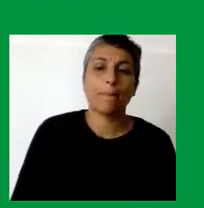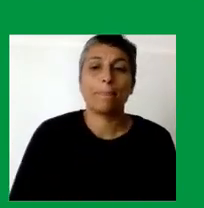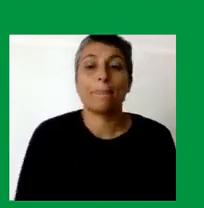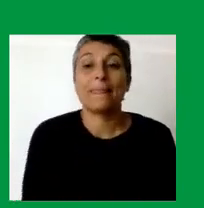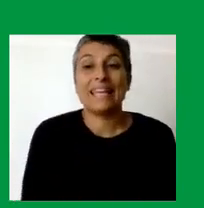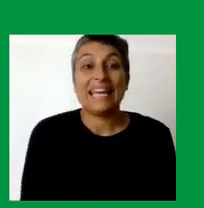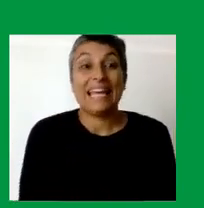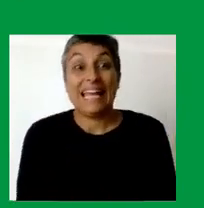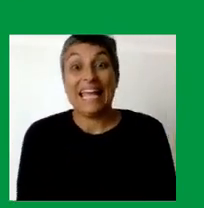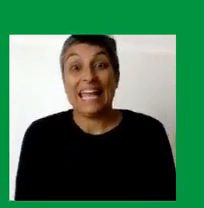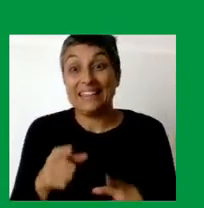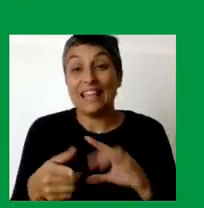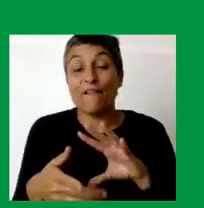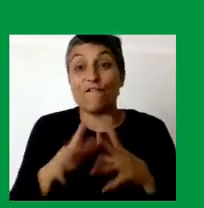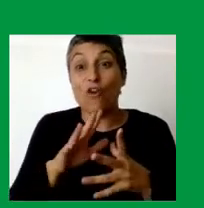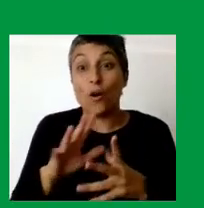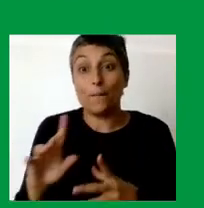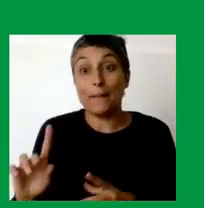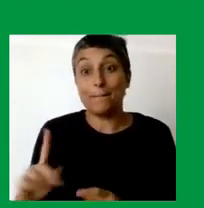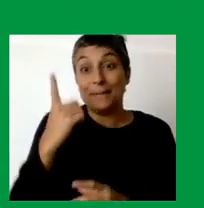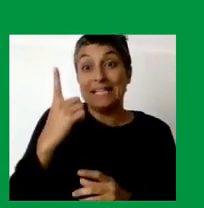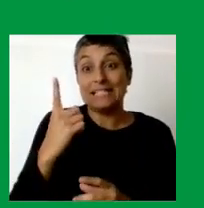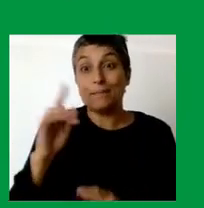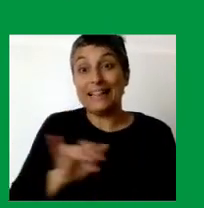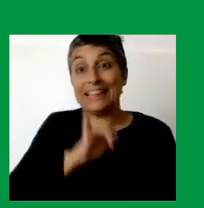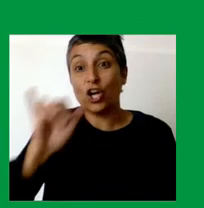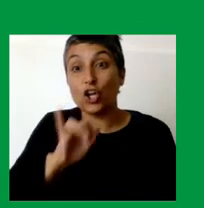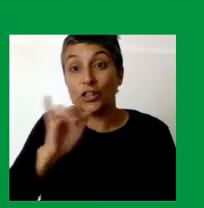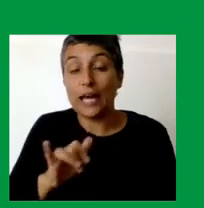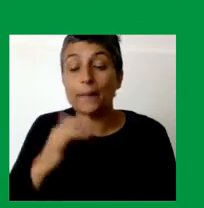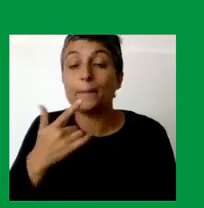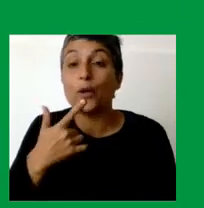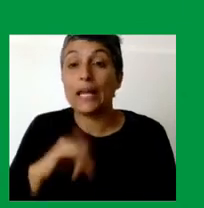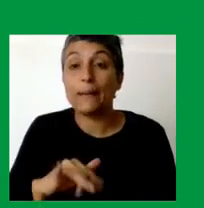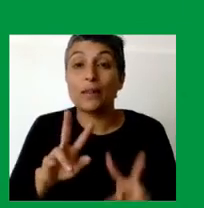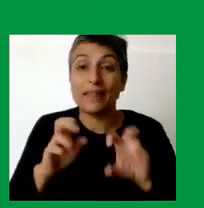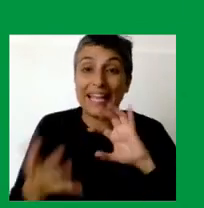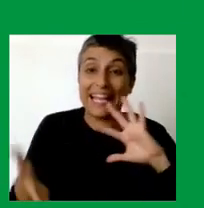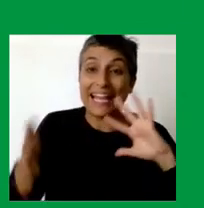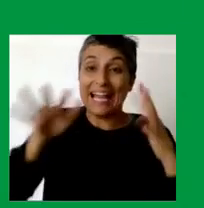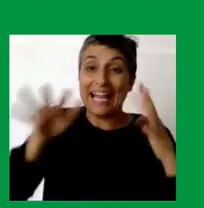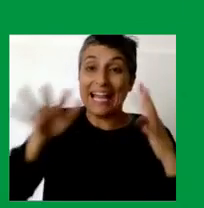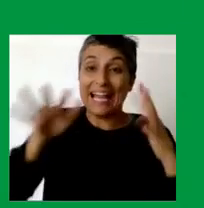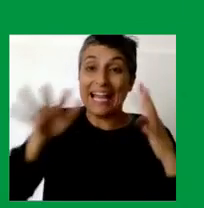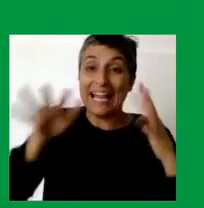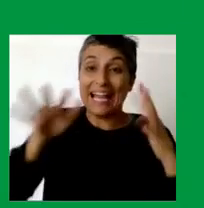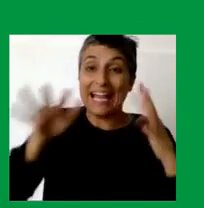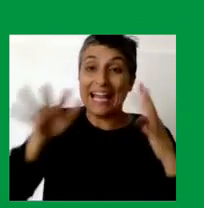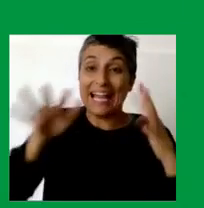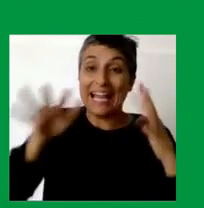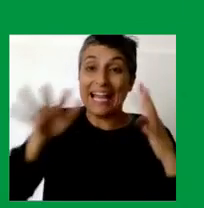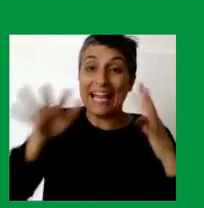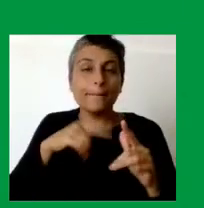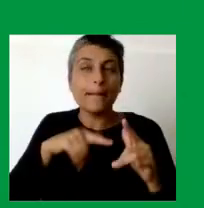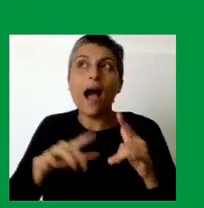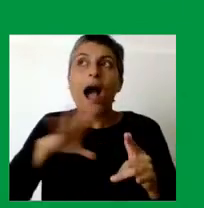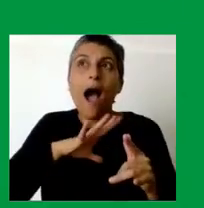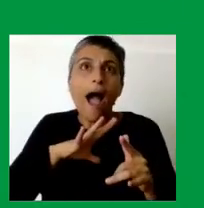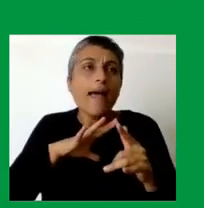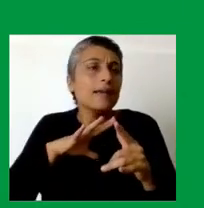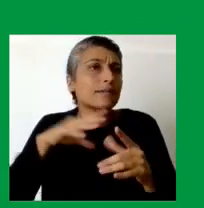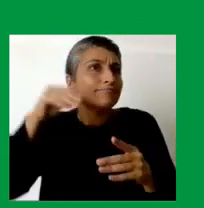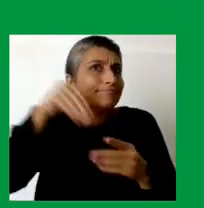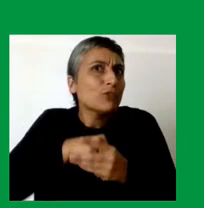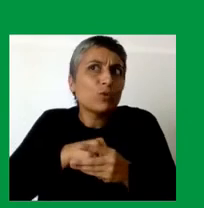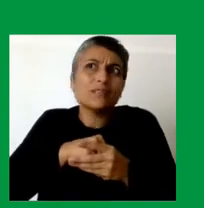este núcleo narrativo que es, por ejemplo, la aceleración del cambio climático y de la crisis, involucra un montón de disciplinas. Si